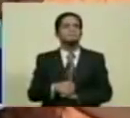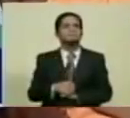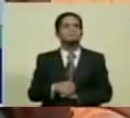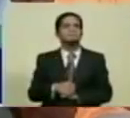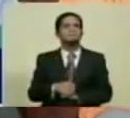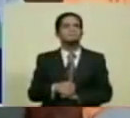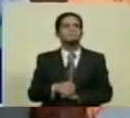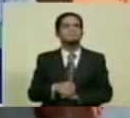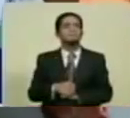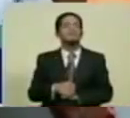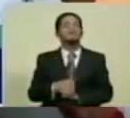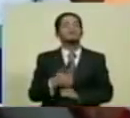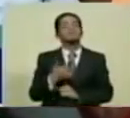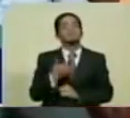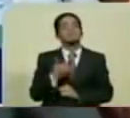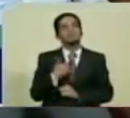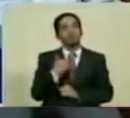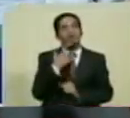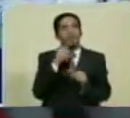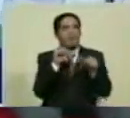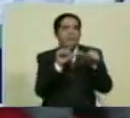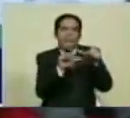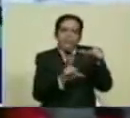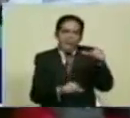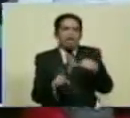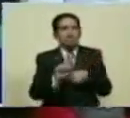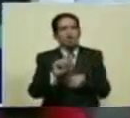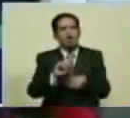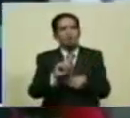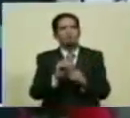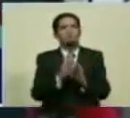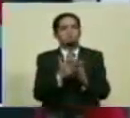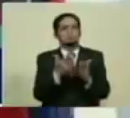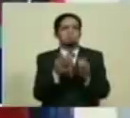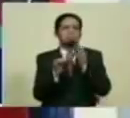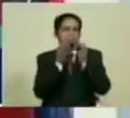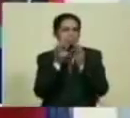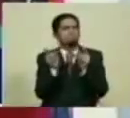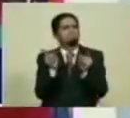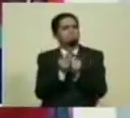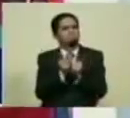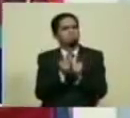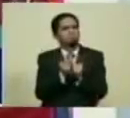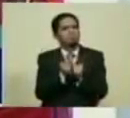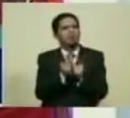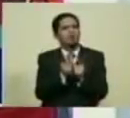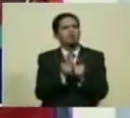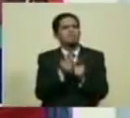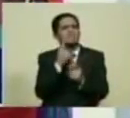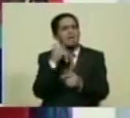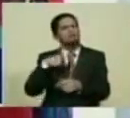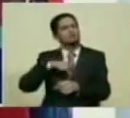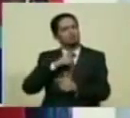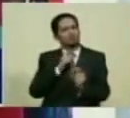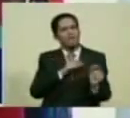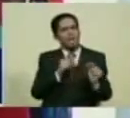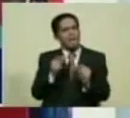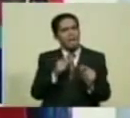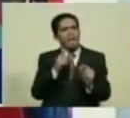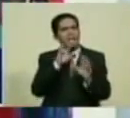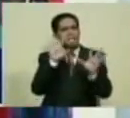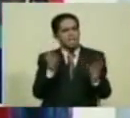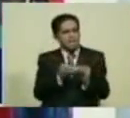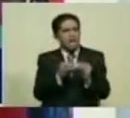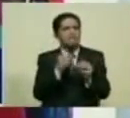que yo no me voy a extender, es simplemente darle un reporte de lo que hemos venido trabajando y lo que vamos a continuar